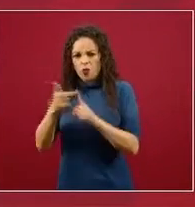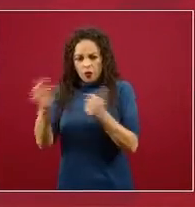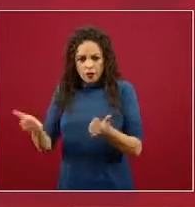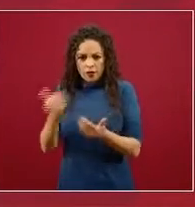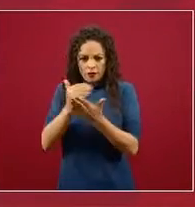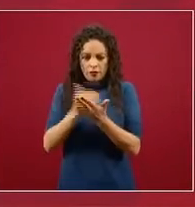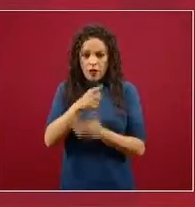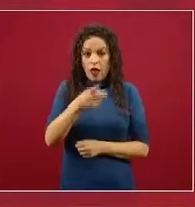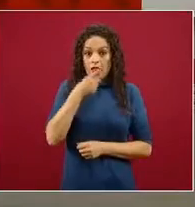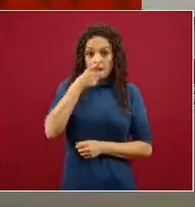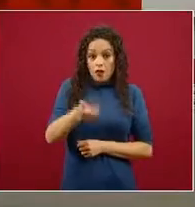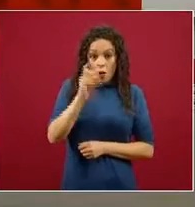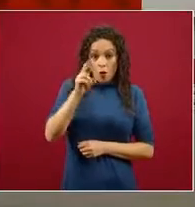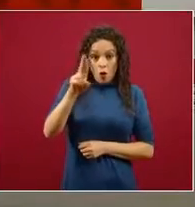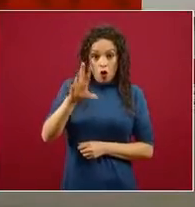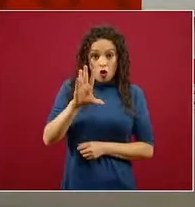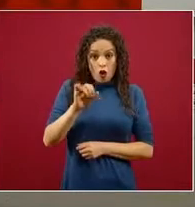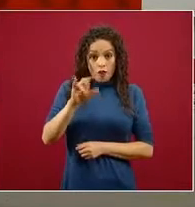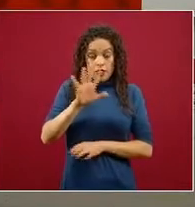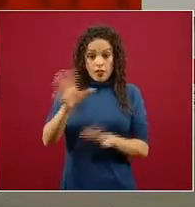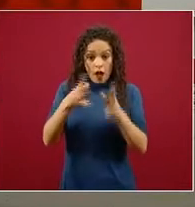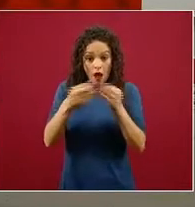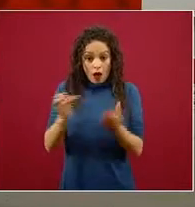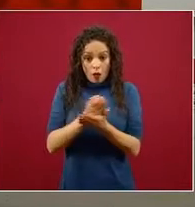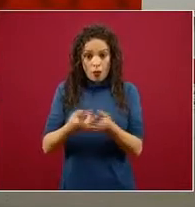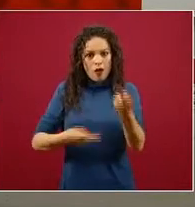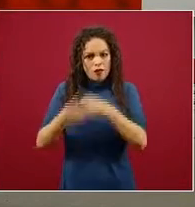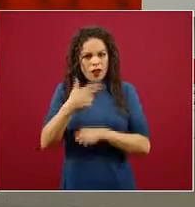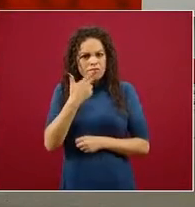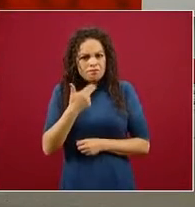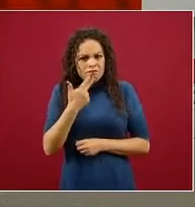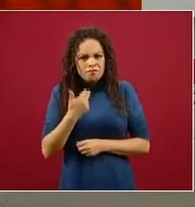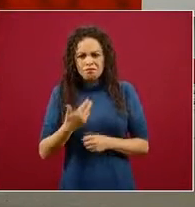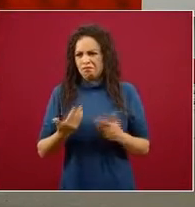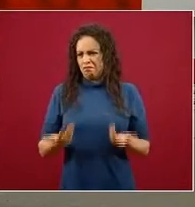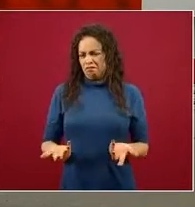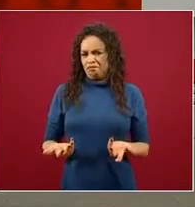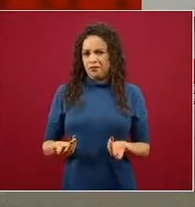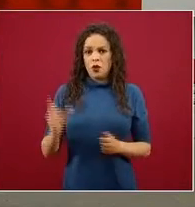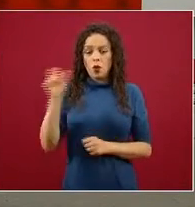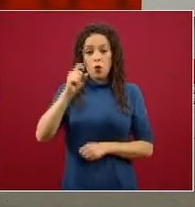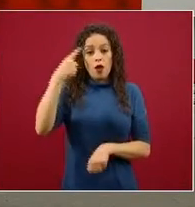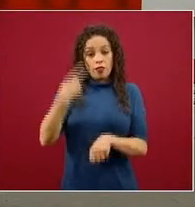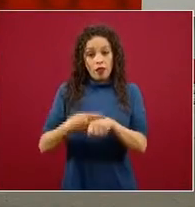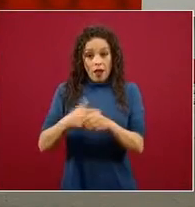que no es infrecuente que una enfermedad grave